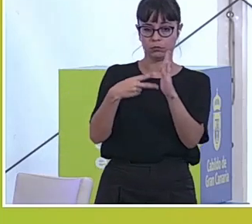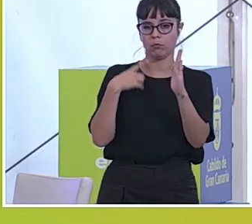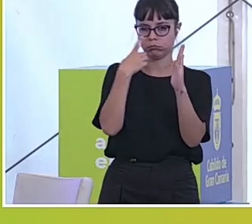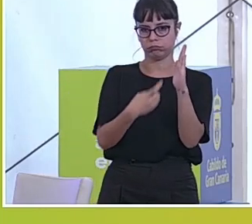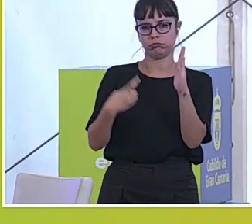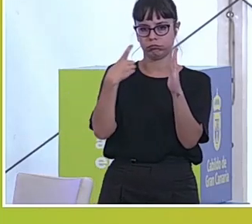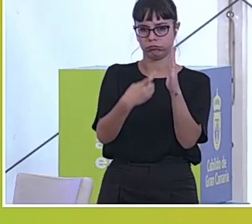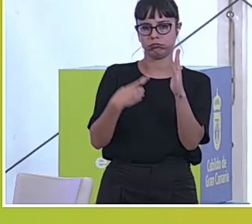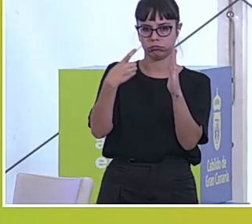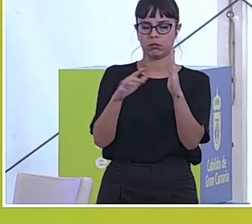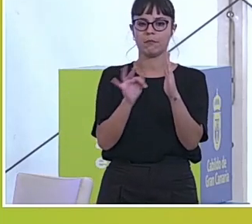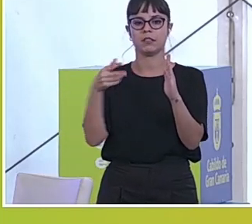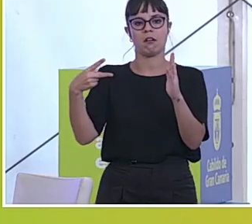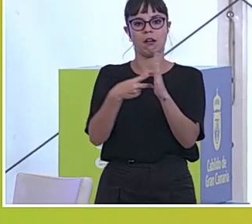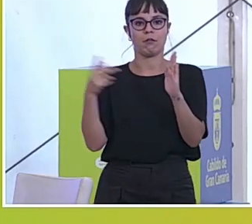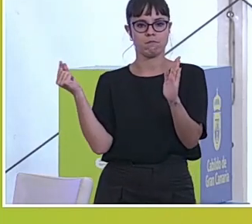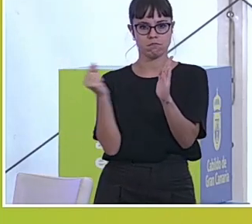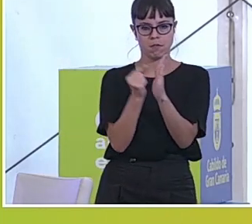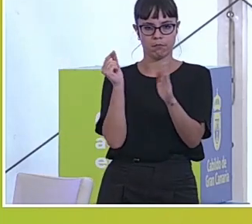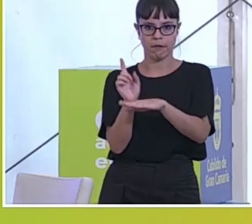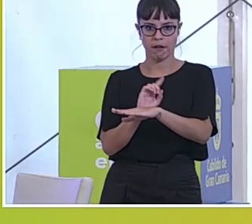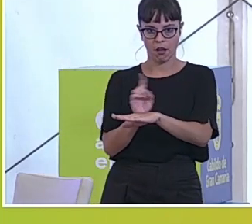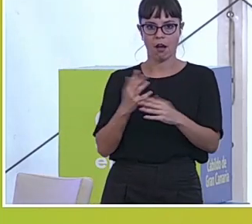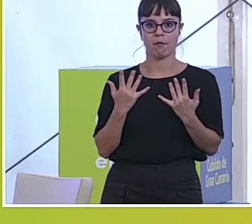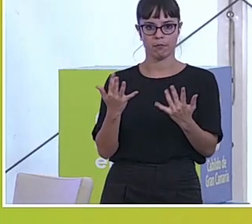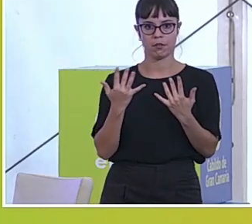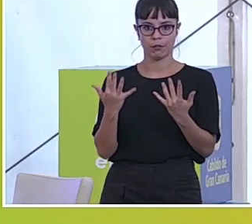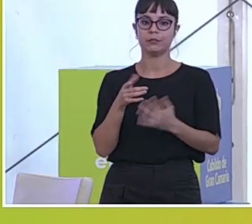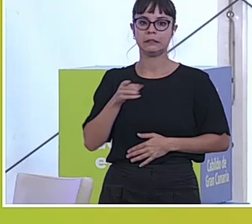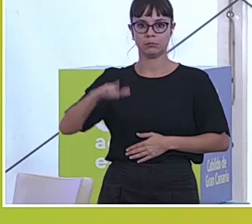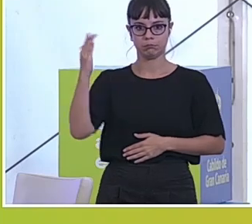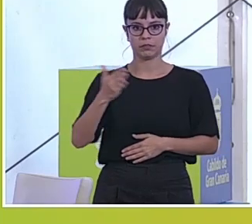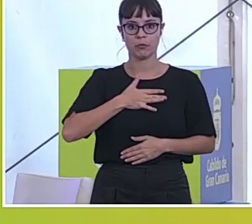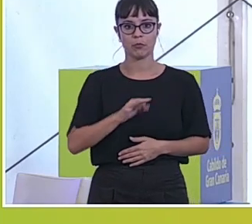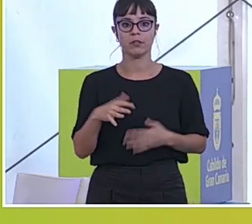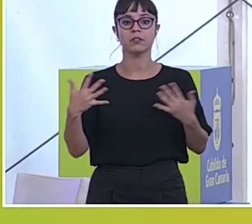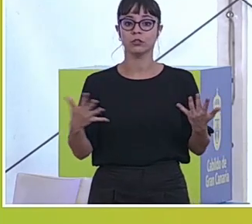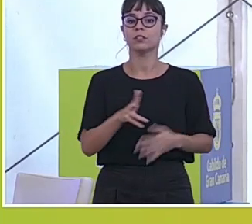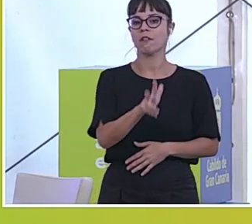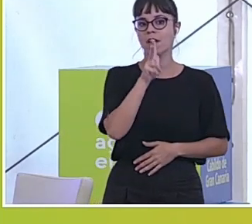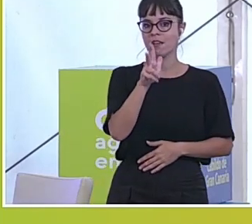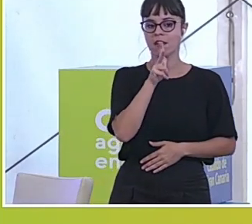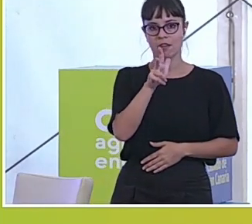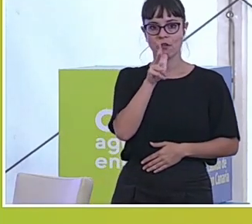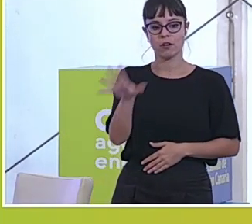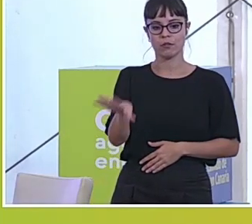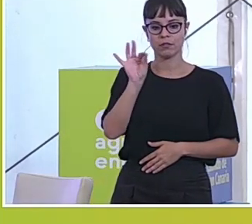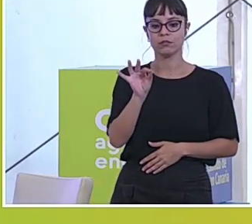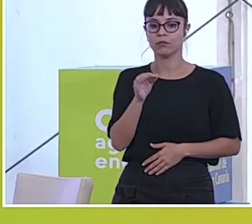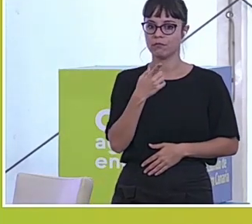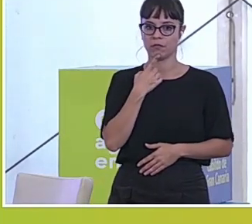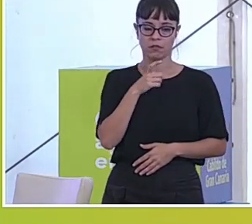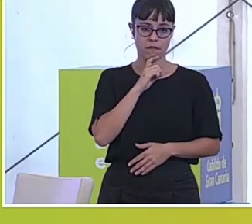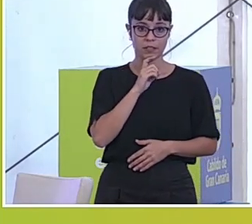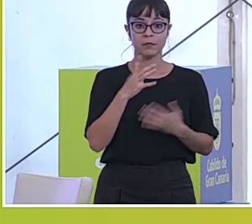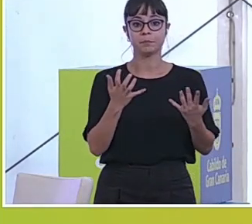sistema. Entonces, ¿qué alternativas existe? El uso del hidrógeno de manera directa. Si nos vamos ya a otros eslabones,